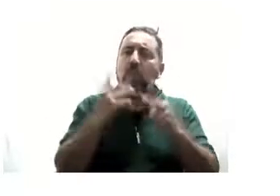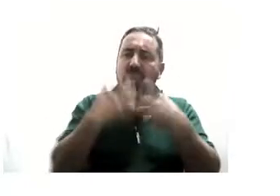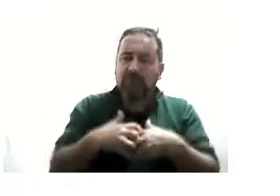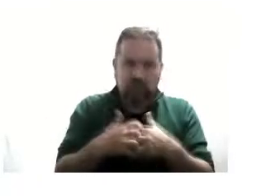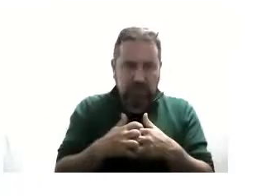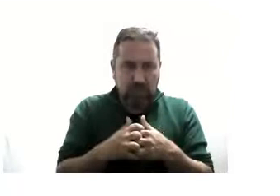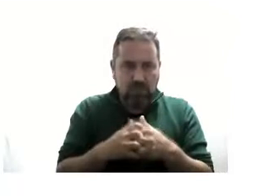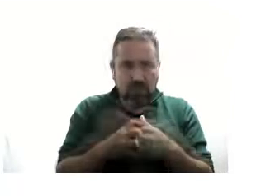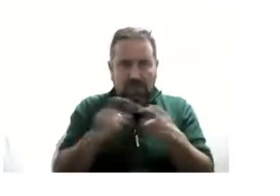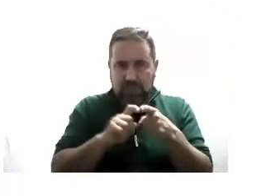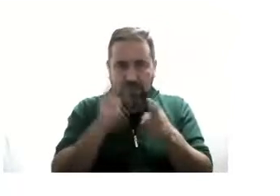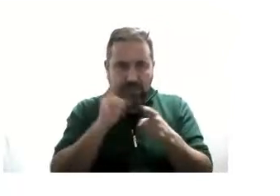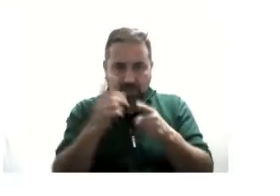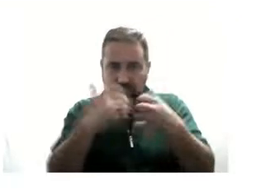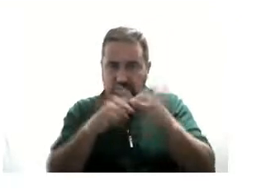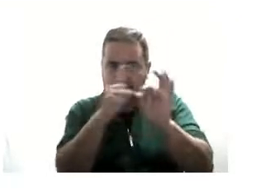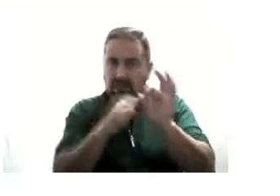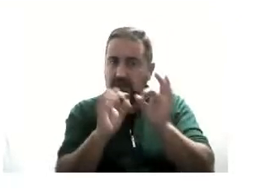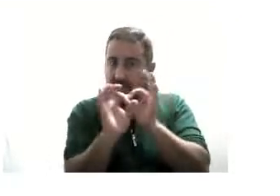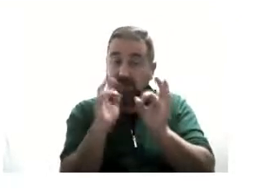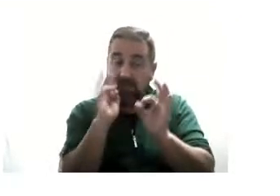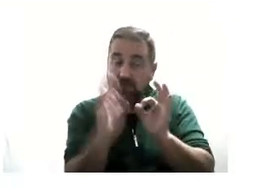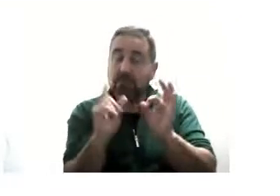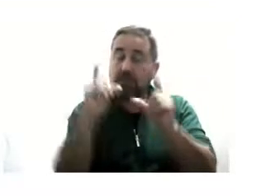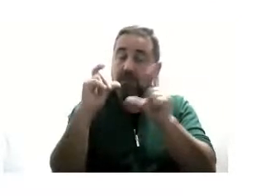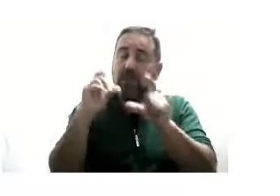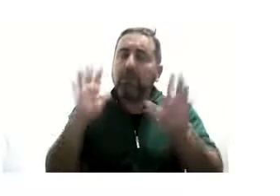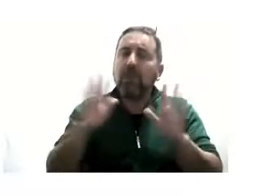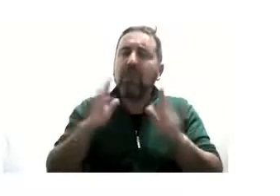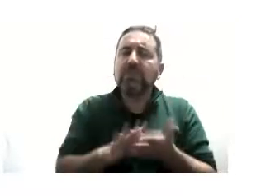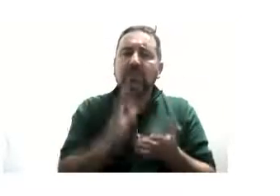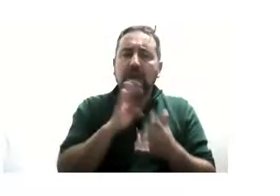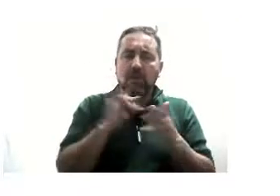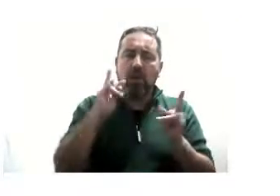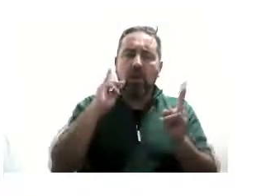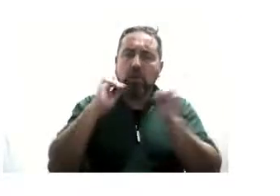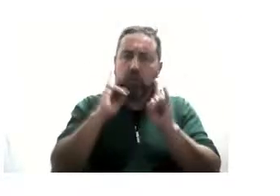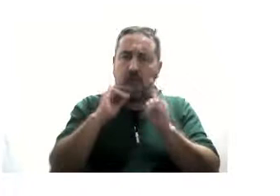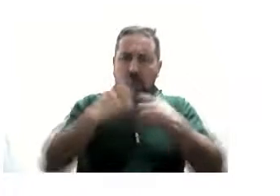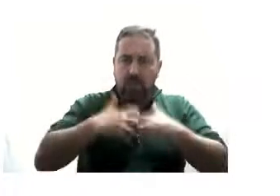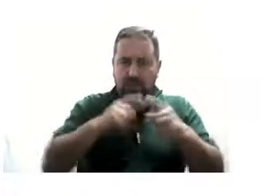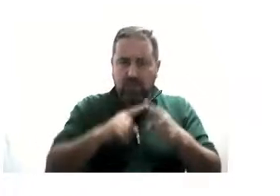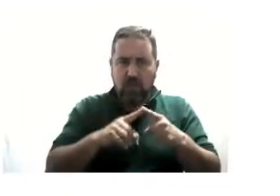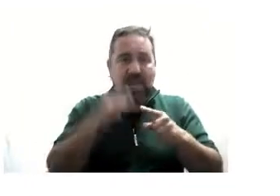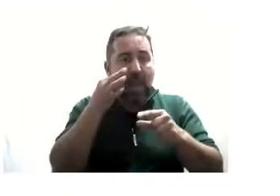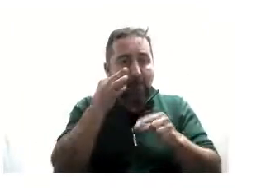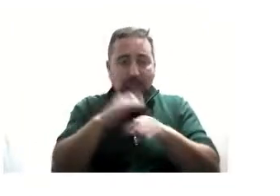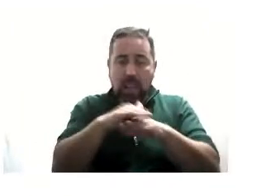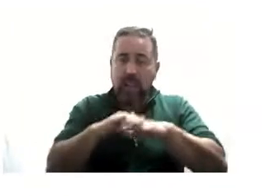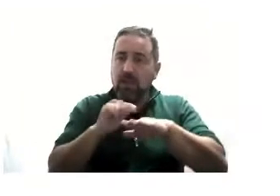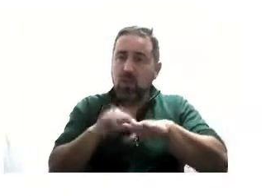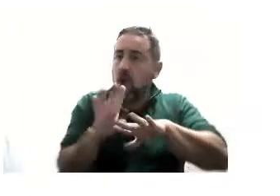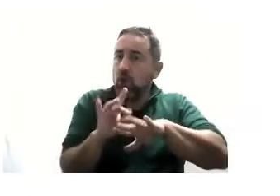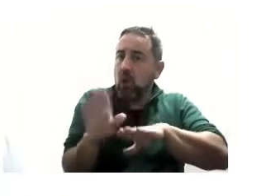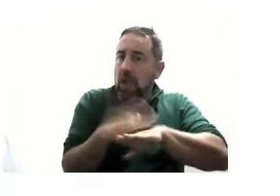este estilo, hay distintos fabricantes, pero lo más importante es que vamos a llevar un procesador de sonido y la piel va a quedarse intacta, lo